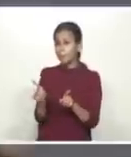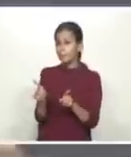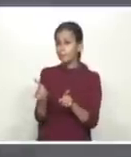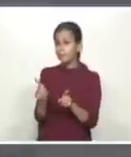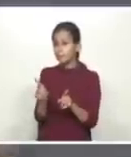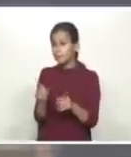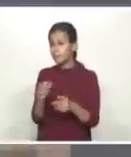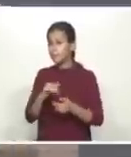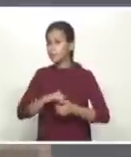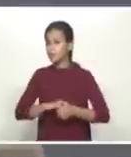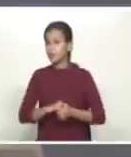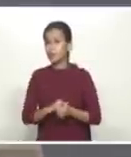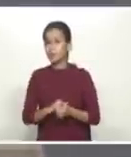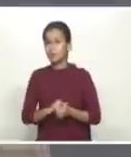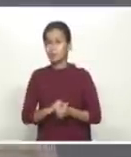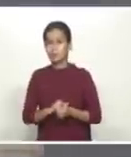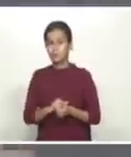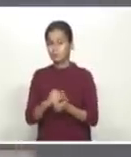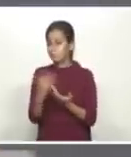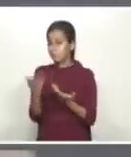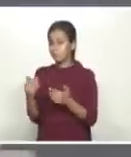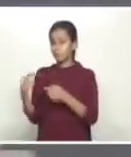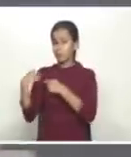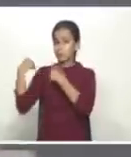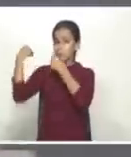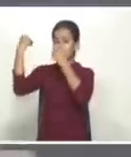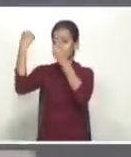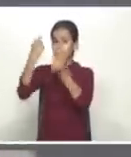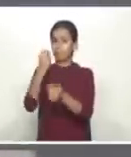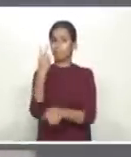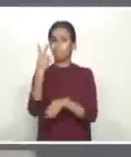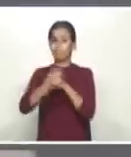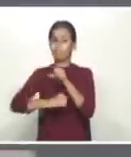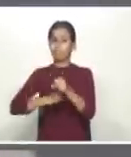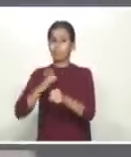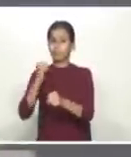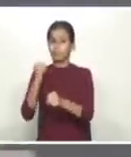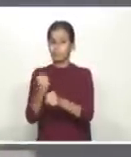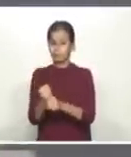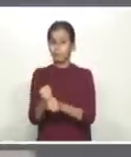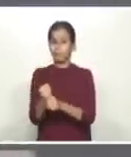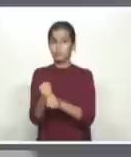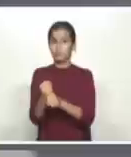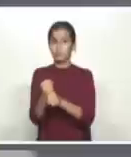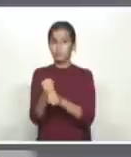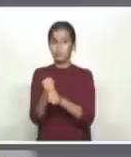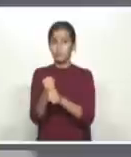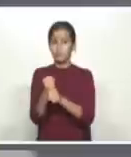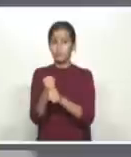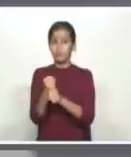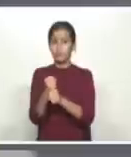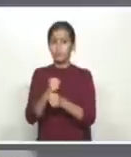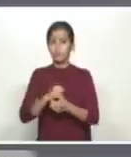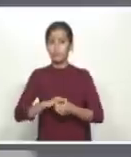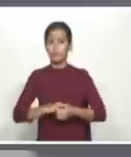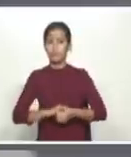tradicionalmente y especialmente en estos 12 años, que se profundizó una forma